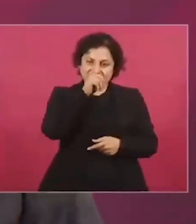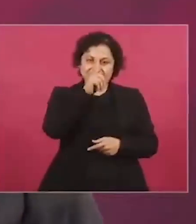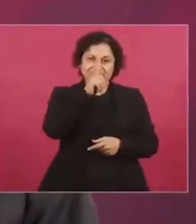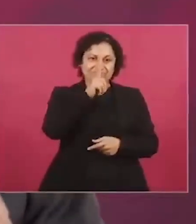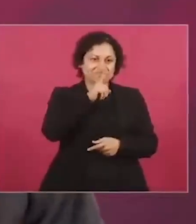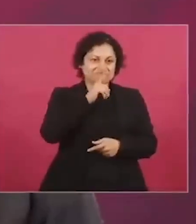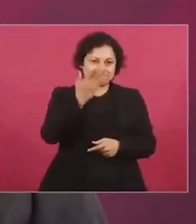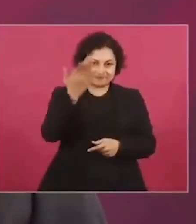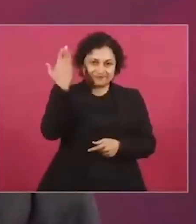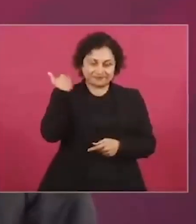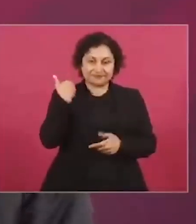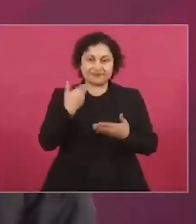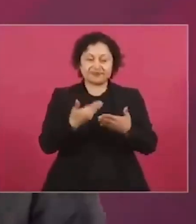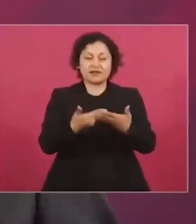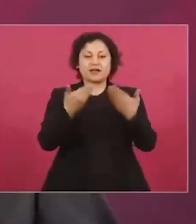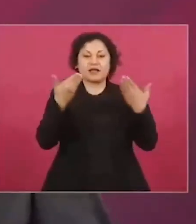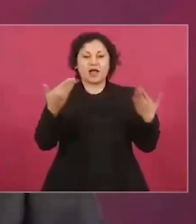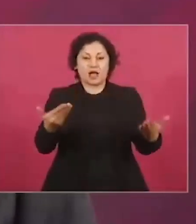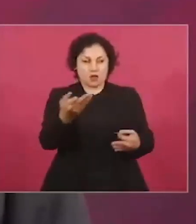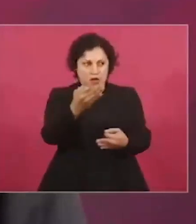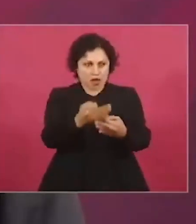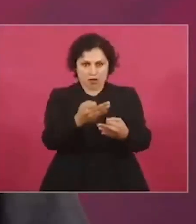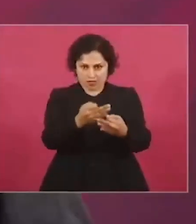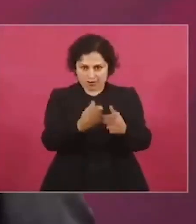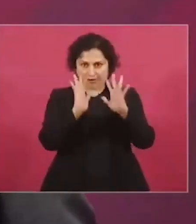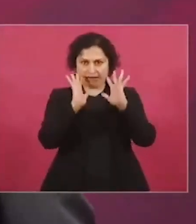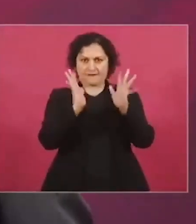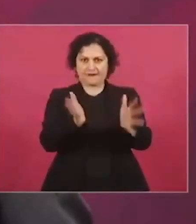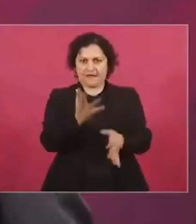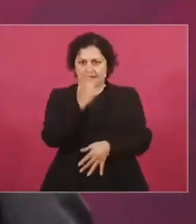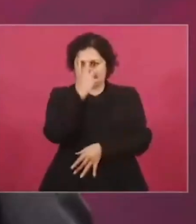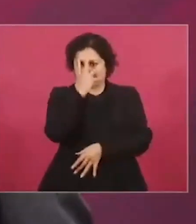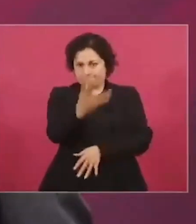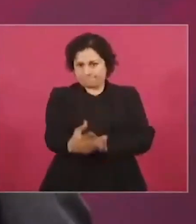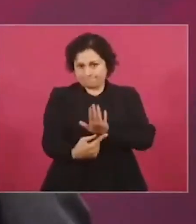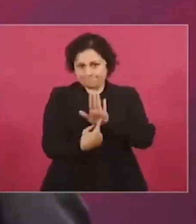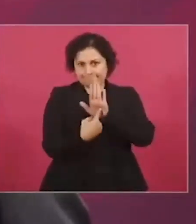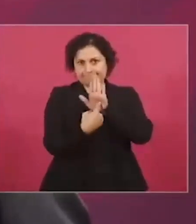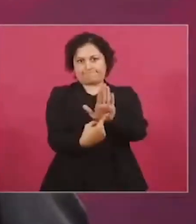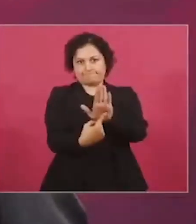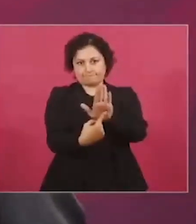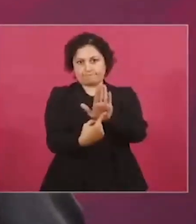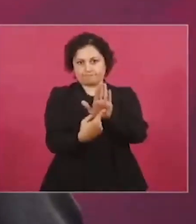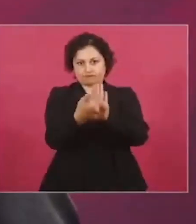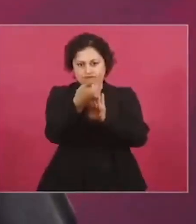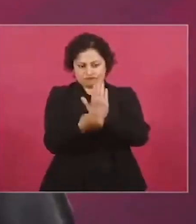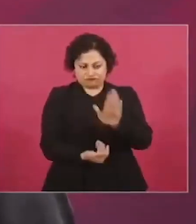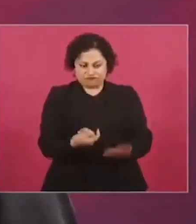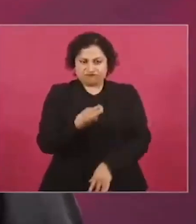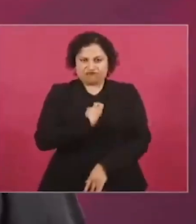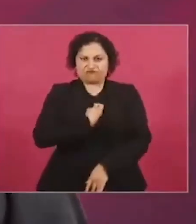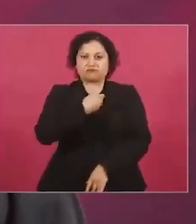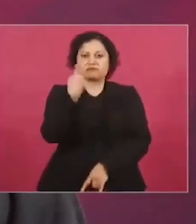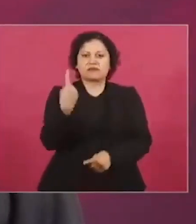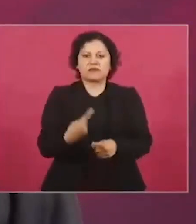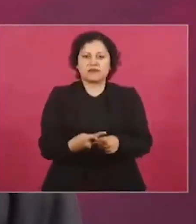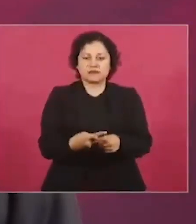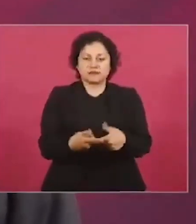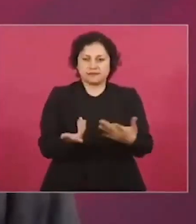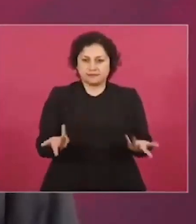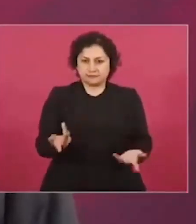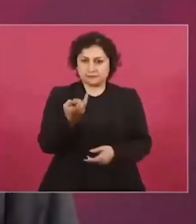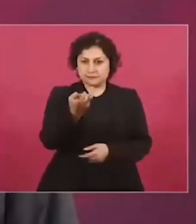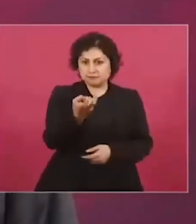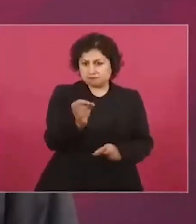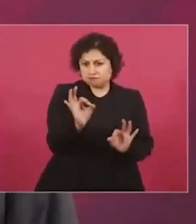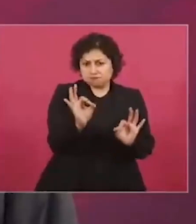los fideicomisos del Poder Judicial, que sabemos que tienen una suspensión por parte